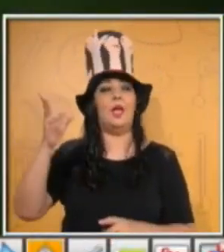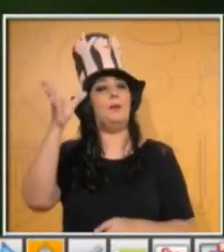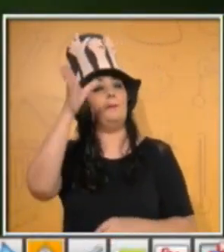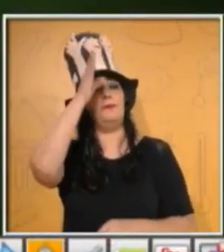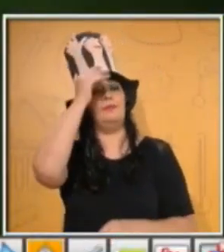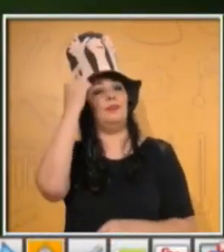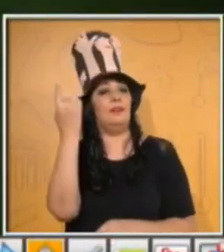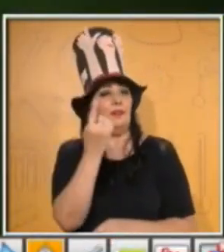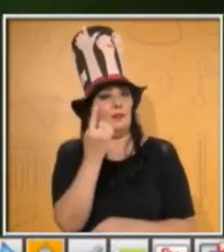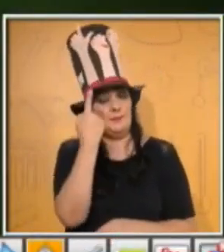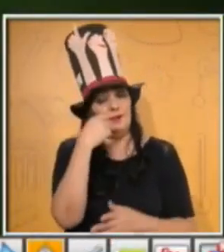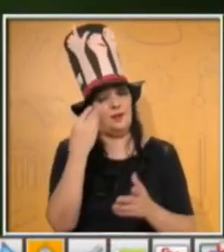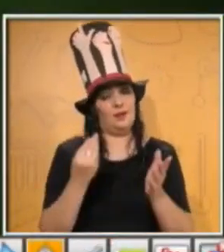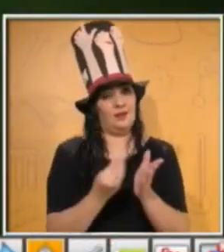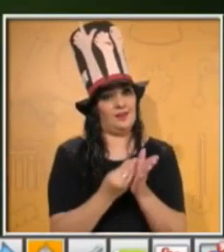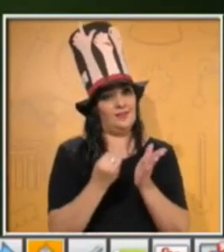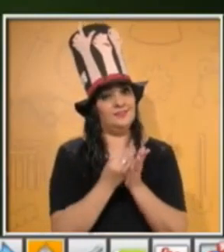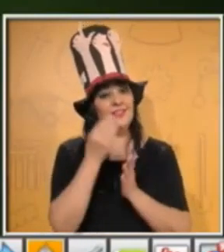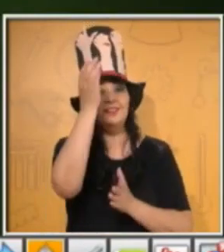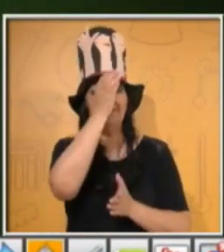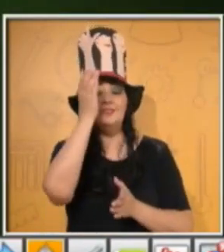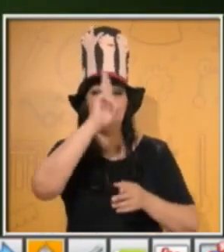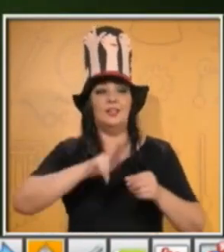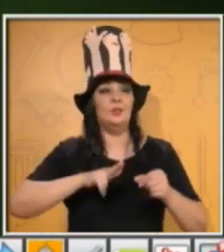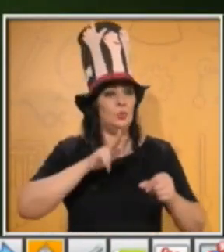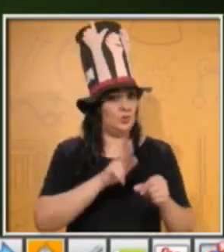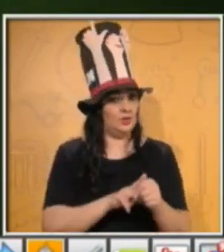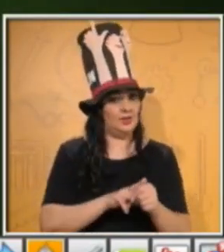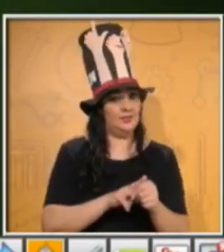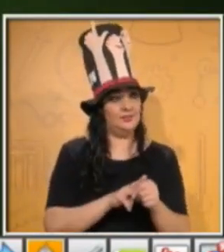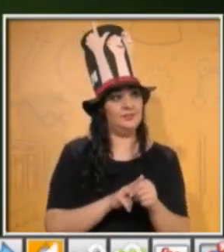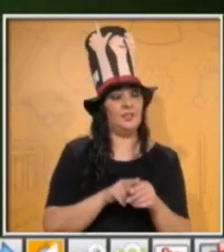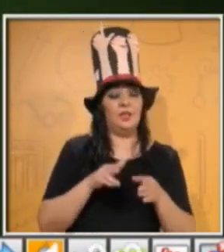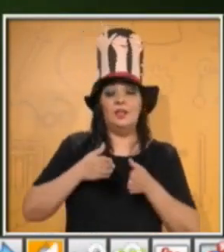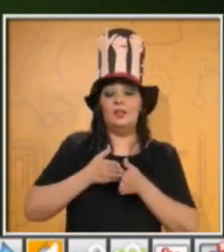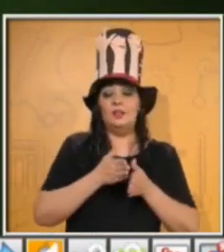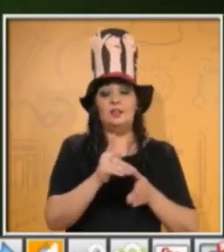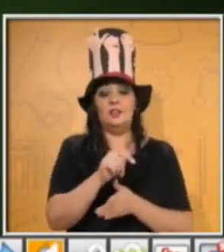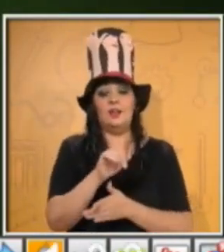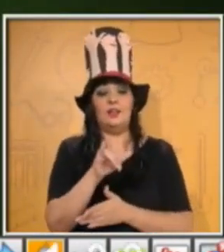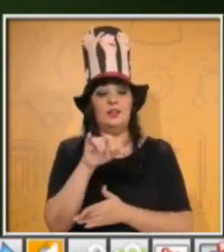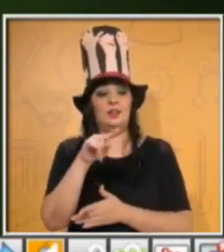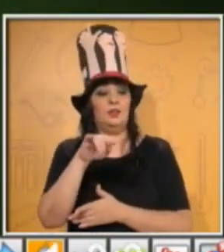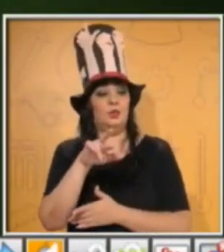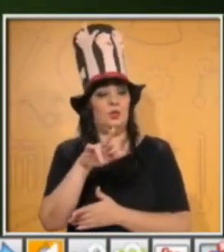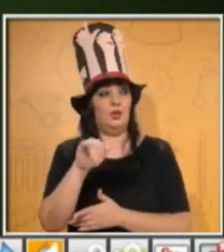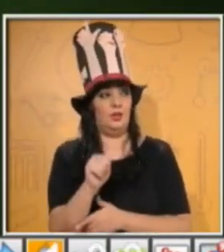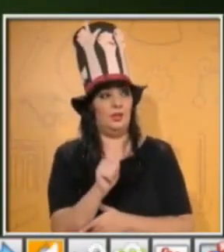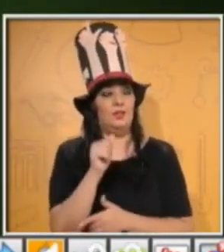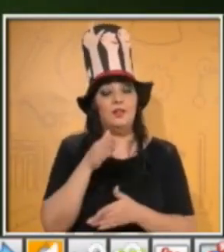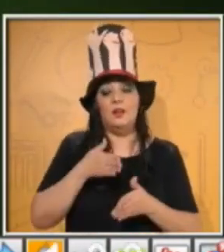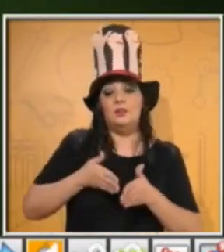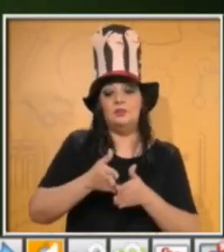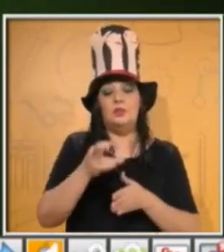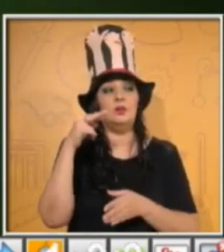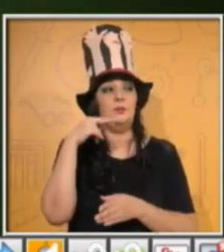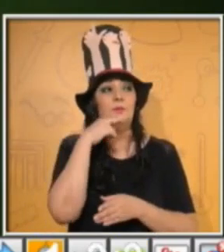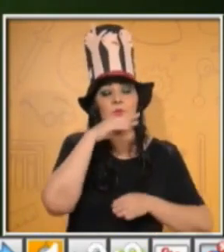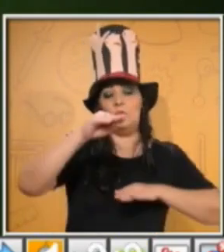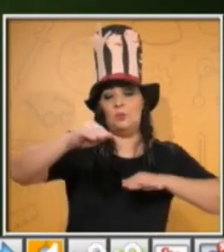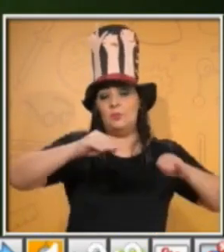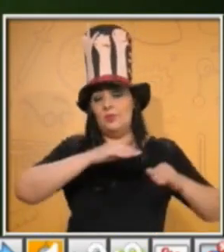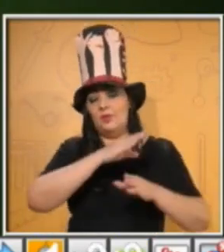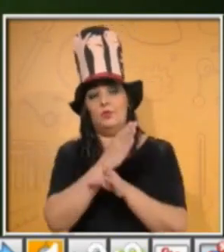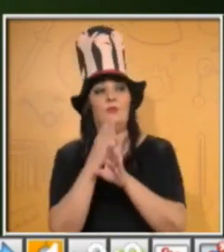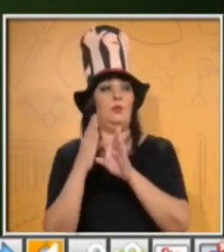Aprendizaje esperado para la clase de ciencias naturales. Trayectoria, dirección y rapidez en el movimiento de objetos. En este caso,